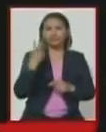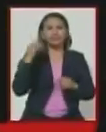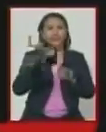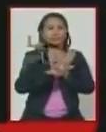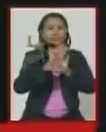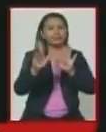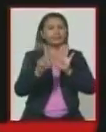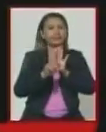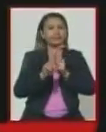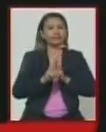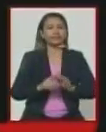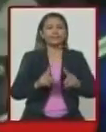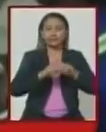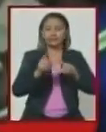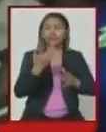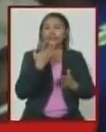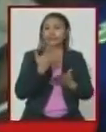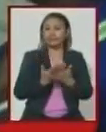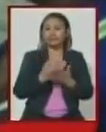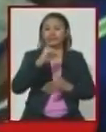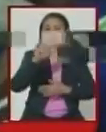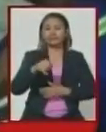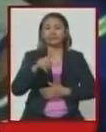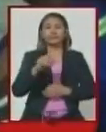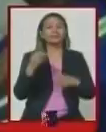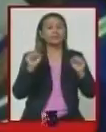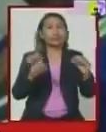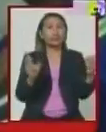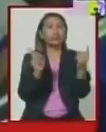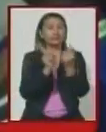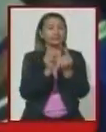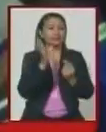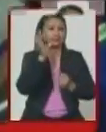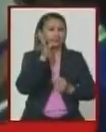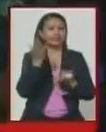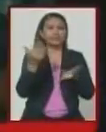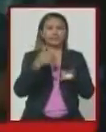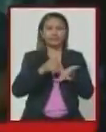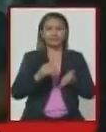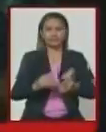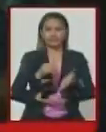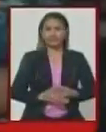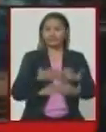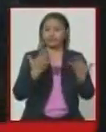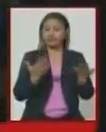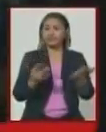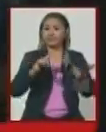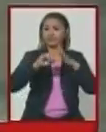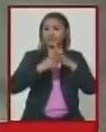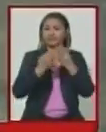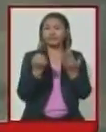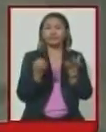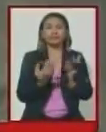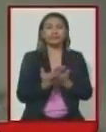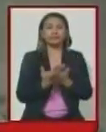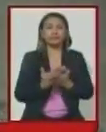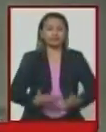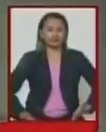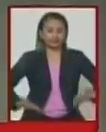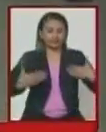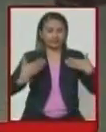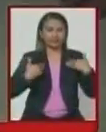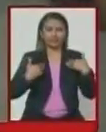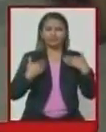fines ilícitos. Afortunadamente, Julia pudo reencontrarse con su madre nuevamente y ahora iniciará una nueva